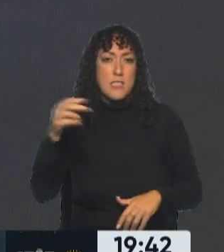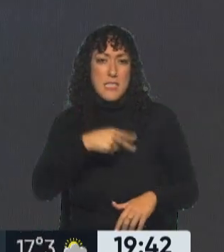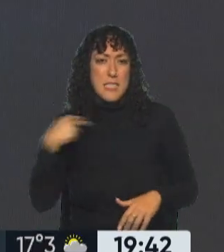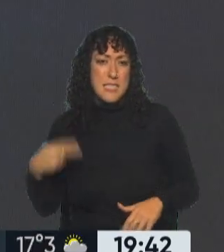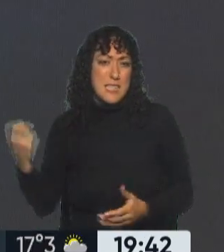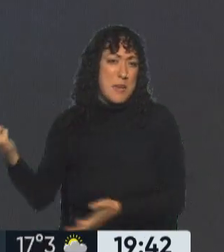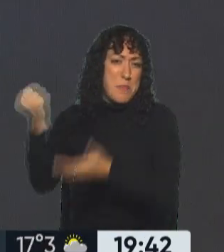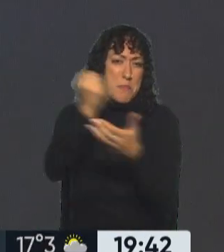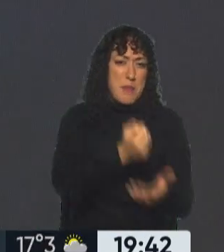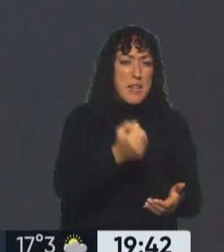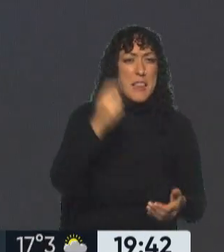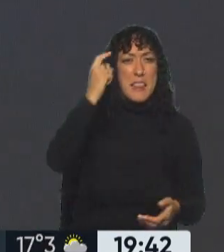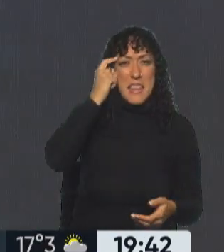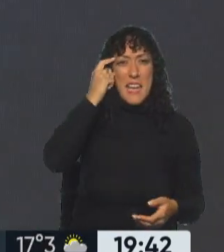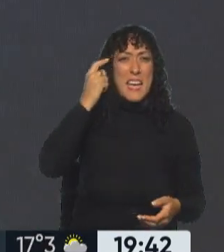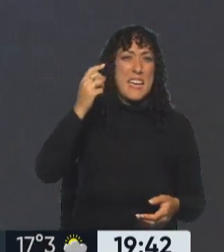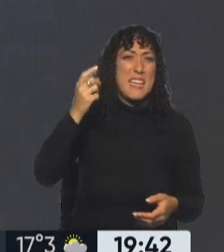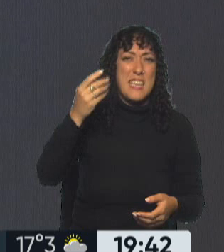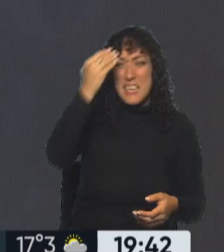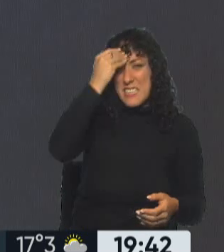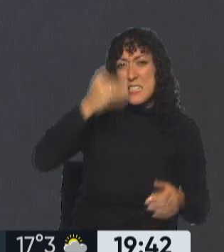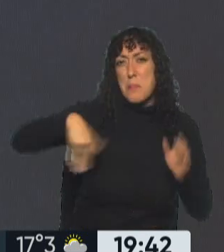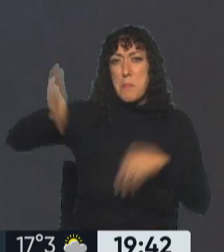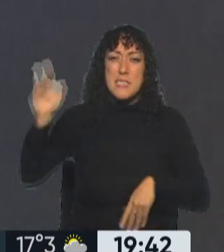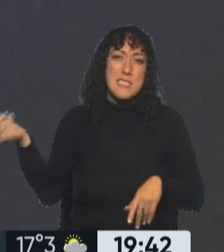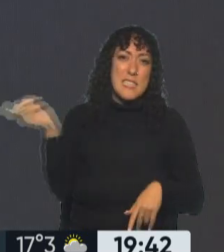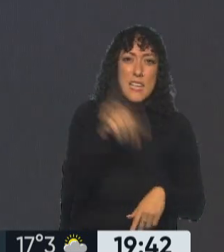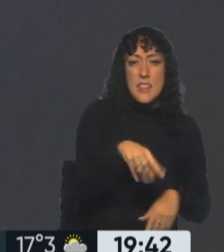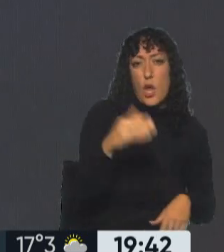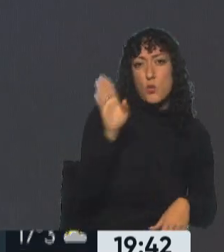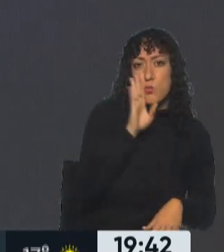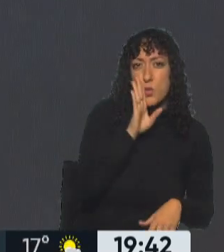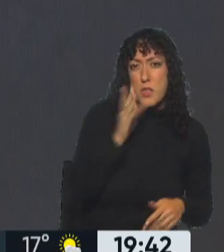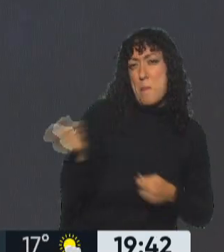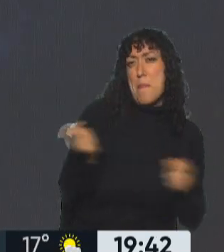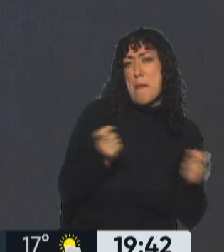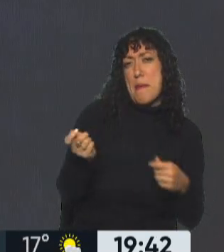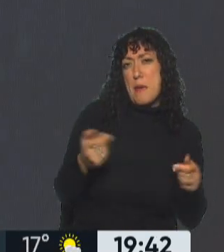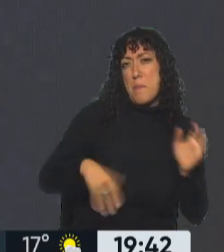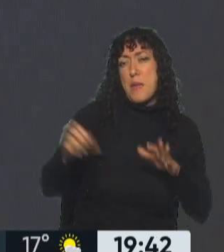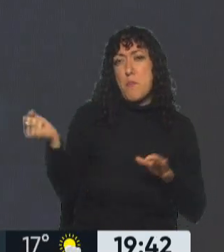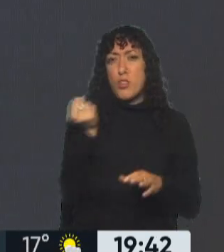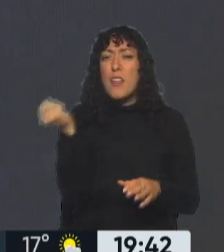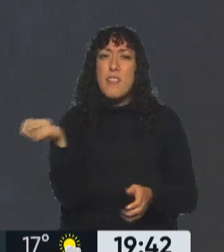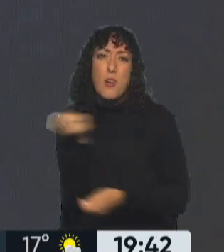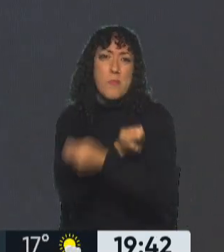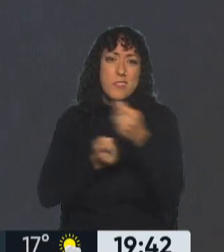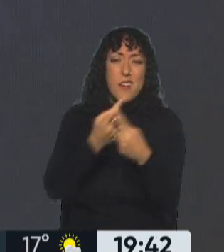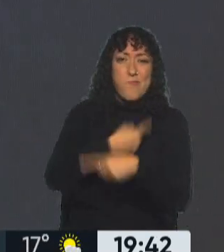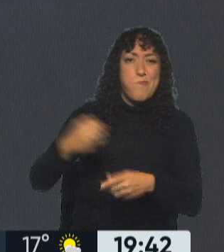Latina más de 10 o 15 veces lo que invierte Estados Unidos, claramente tiene una dominancia económica y una importancia mucho más grande en lo comercial, en la